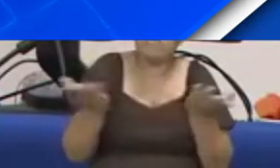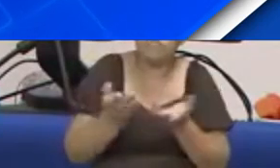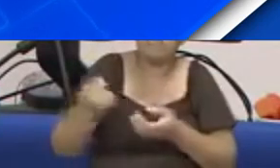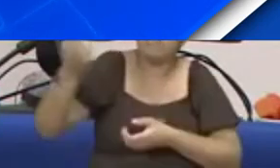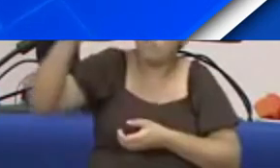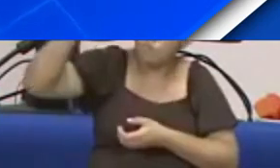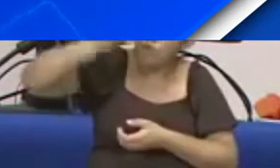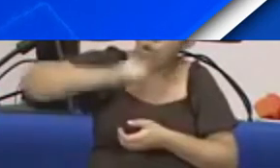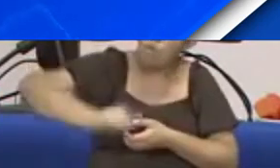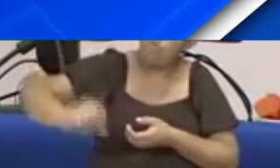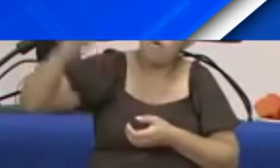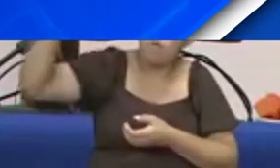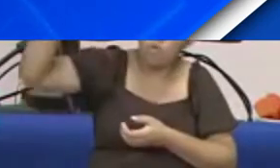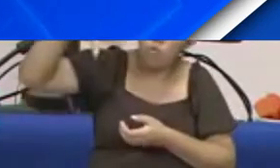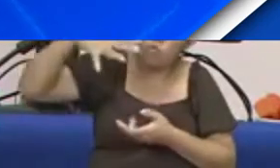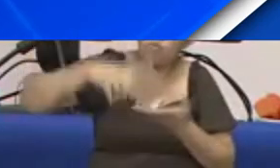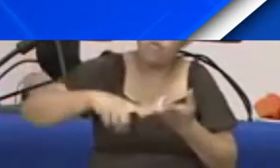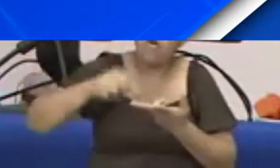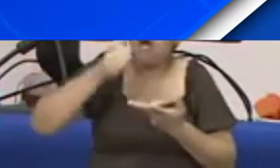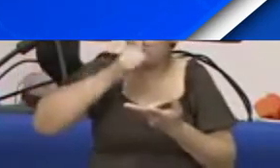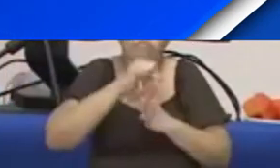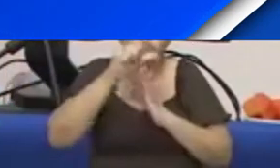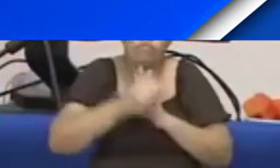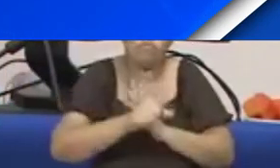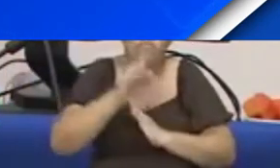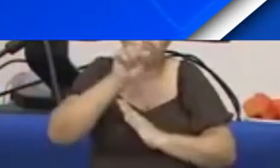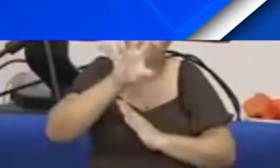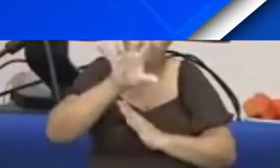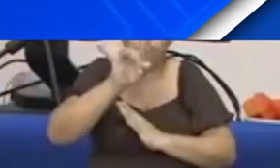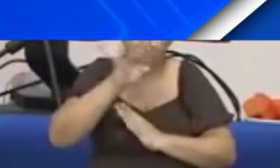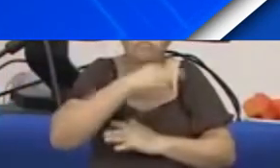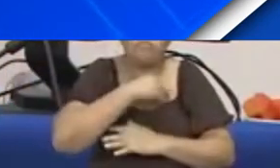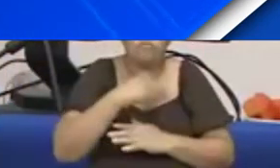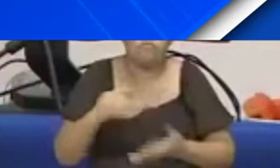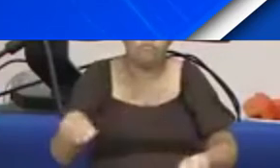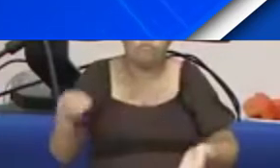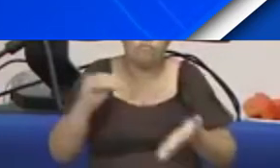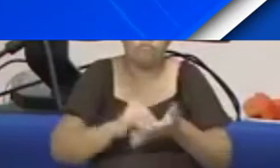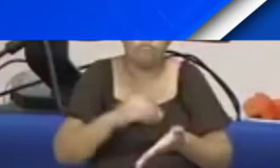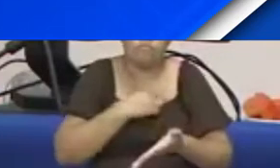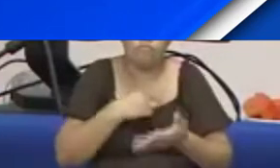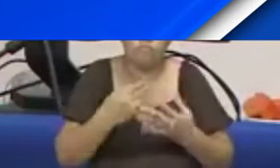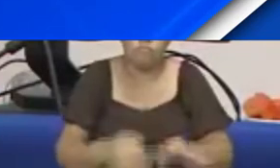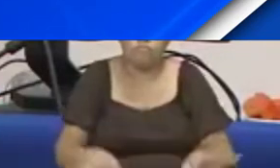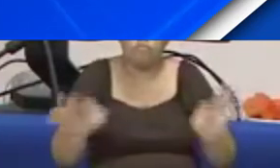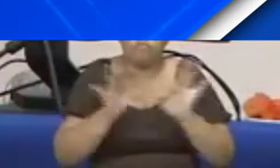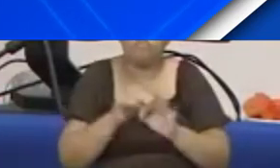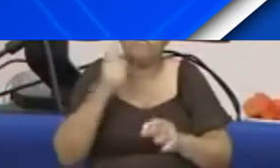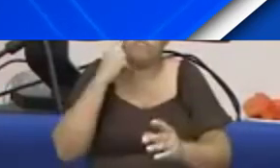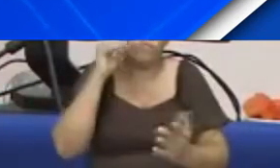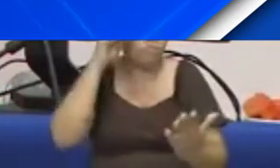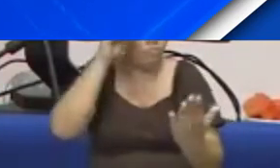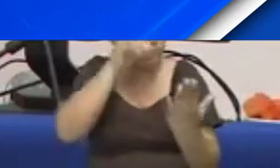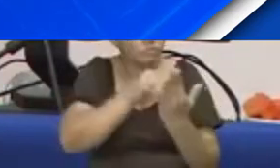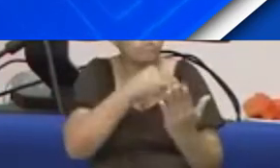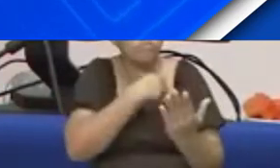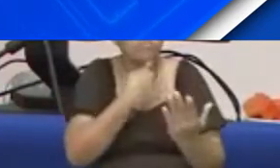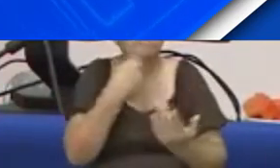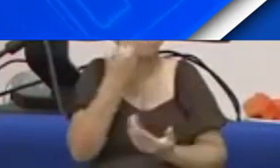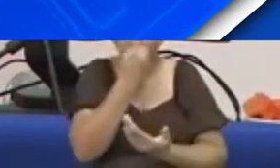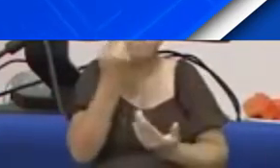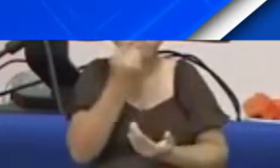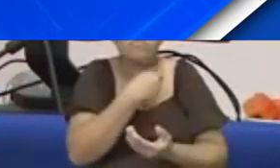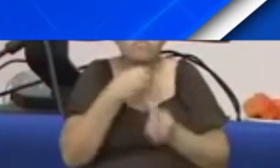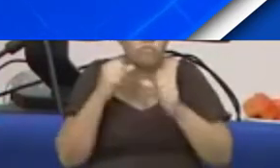de agua potable y energía eléctrica. Entes descentralizados. Los entes descentralizados